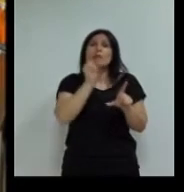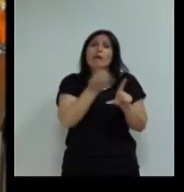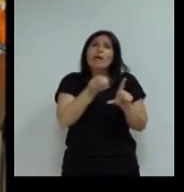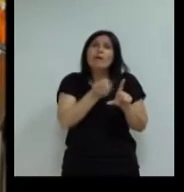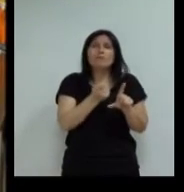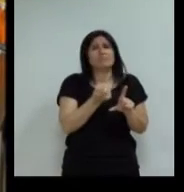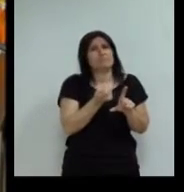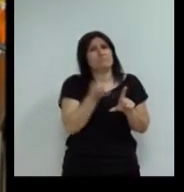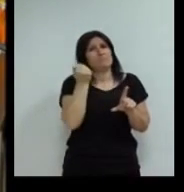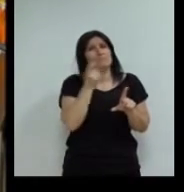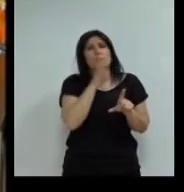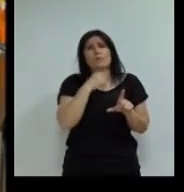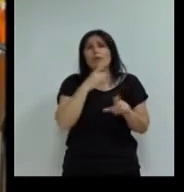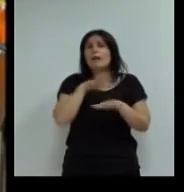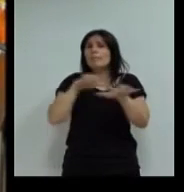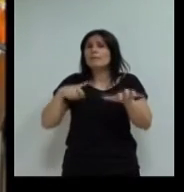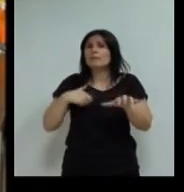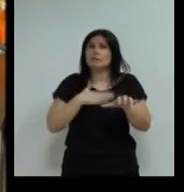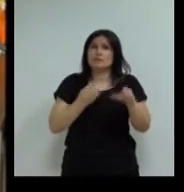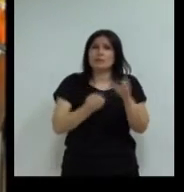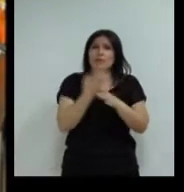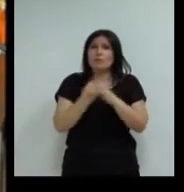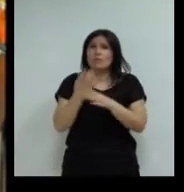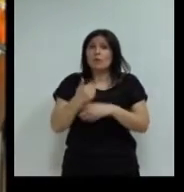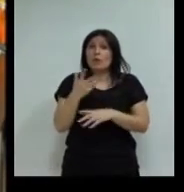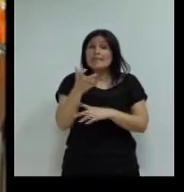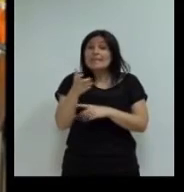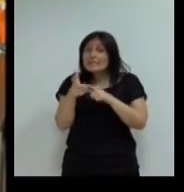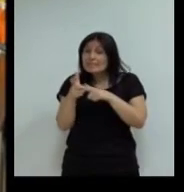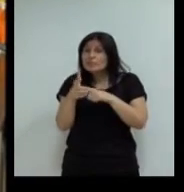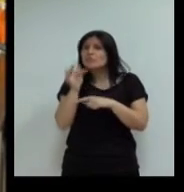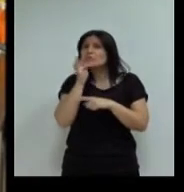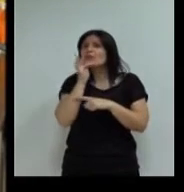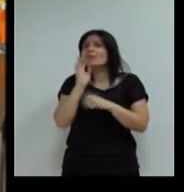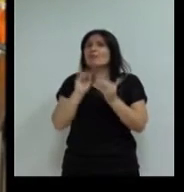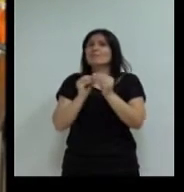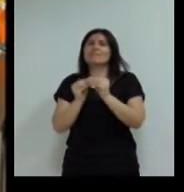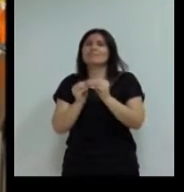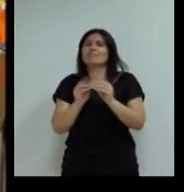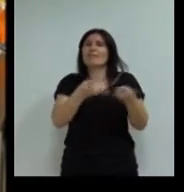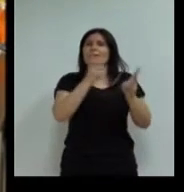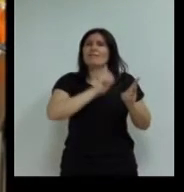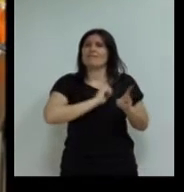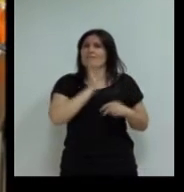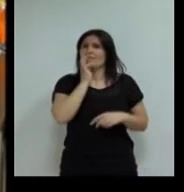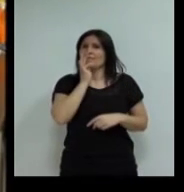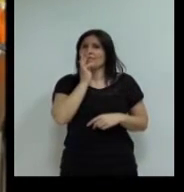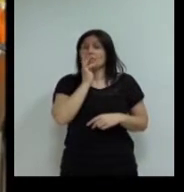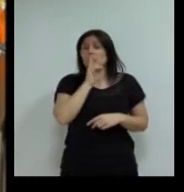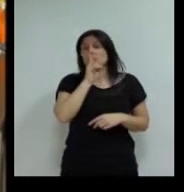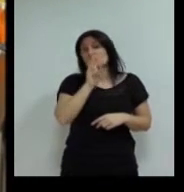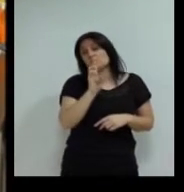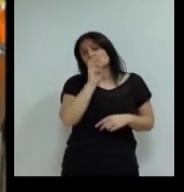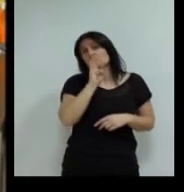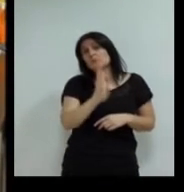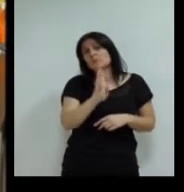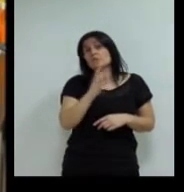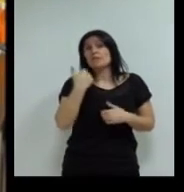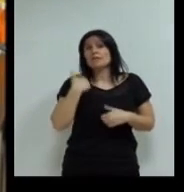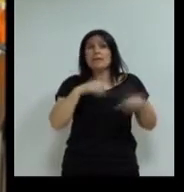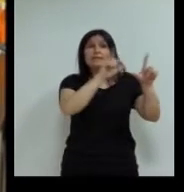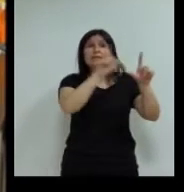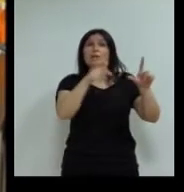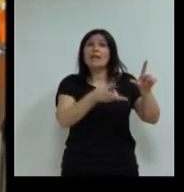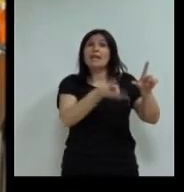la mayoría de nuestra producción, los derechos, no están todavía disponibles para Internet. Pasarán 2-3 años cuando los liberen las